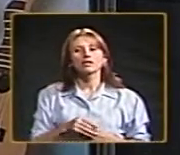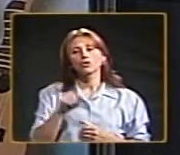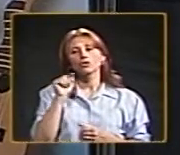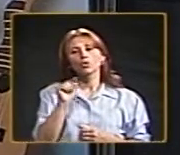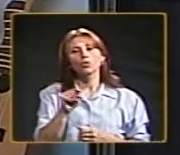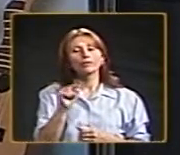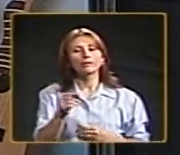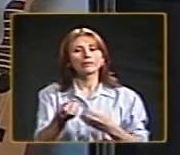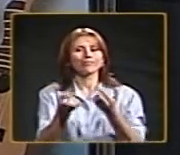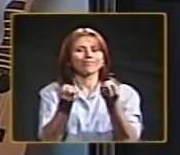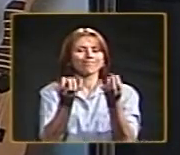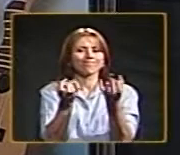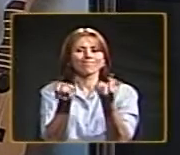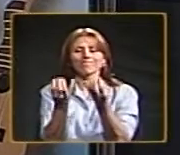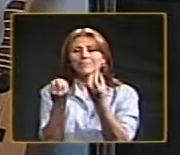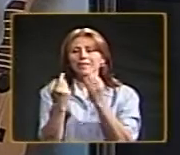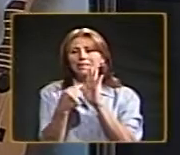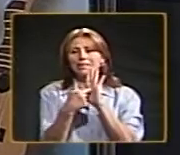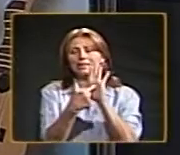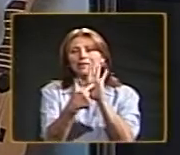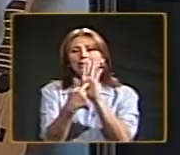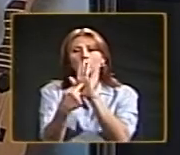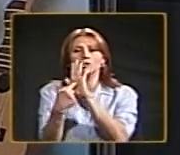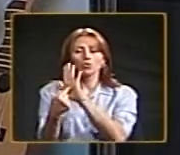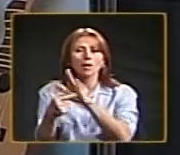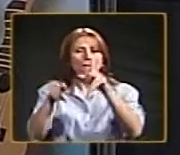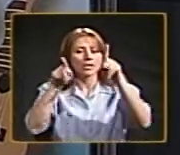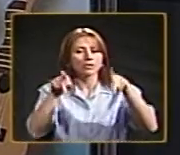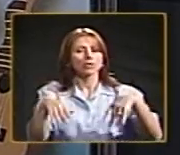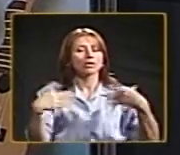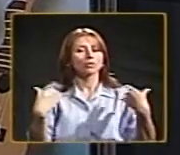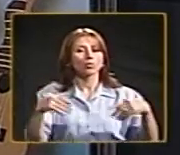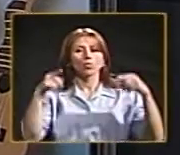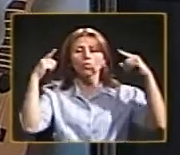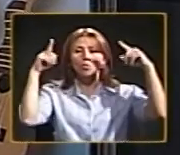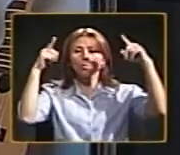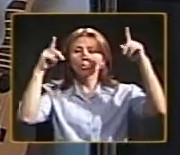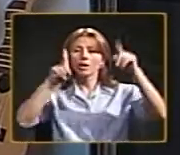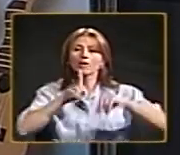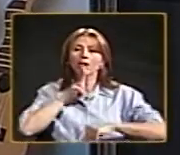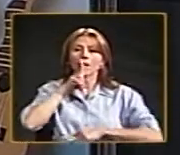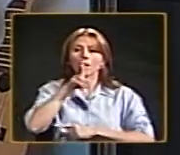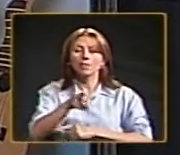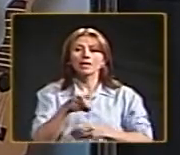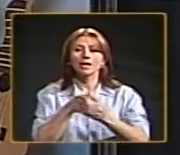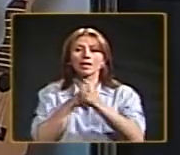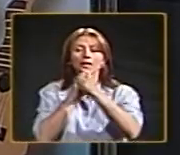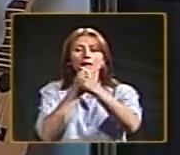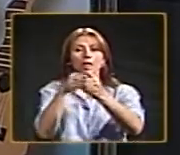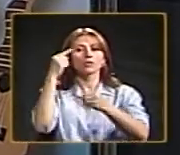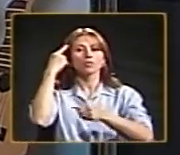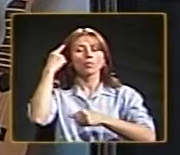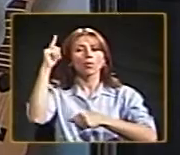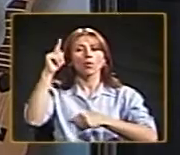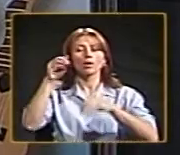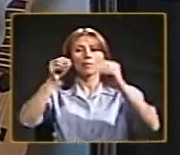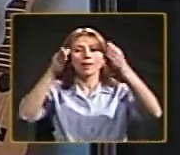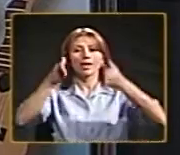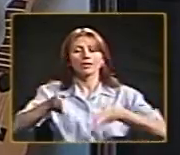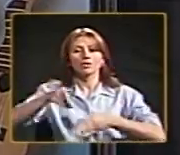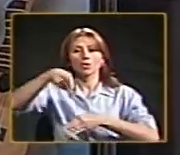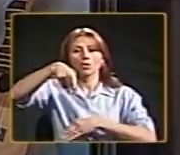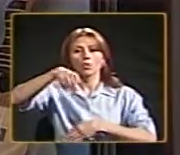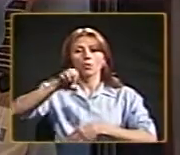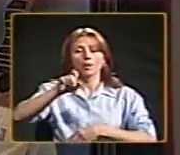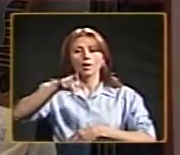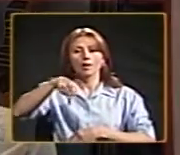Una cartelera impresionante de figuras, Impresionante, puras figuras, impresionante, realmente. ¿verdad? Encabezados por el maestro Pepe Romero, nada menos. Luis, ¿qué le